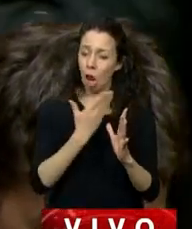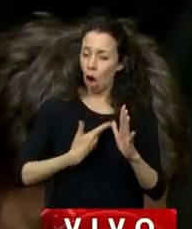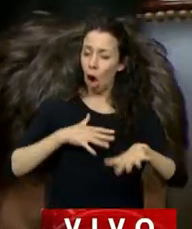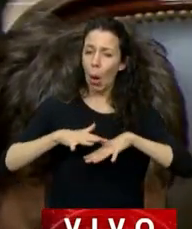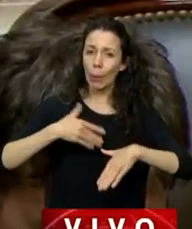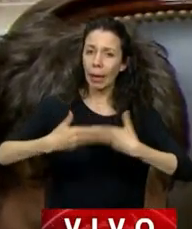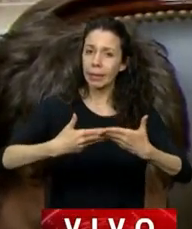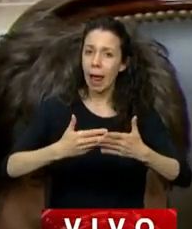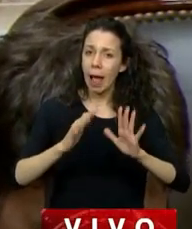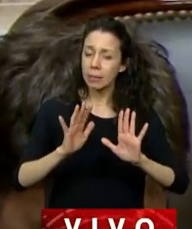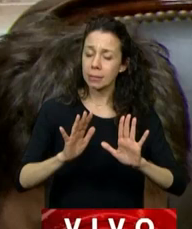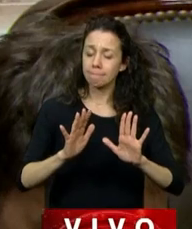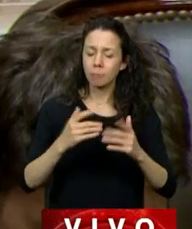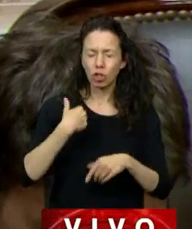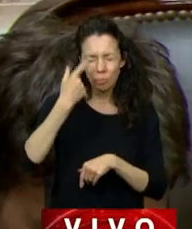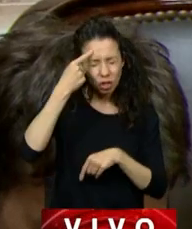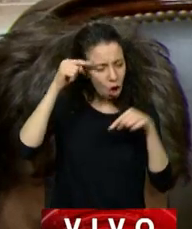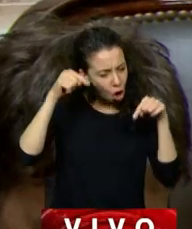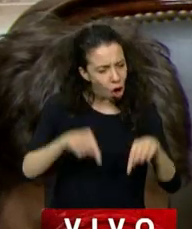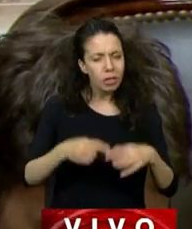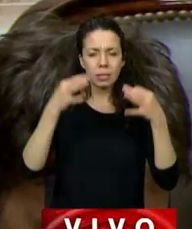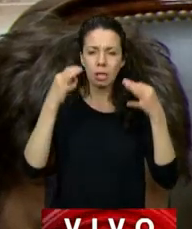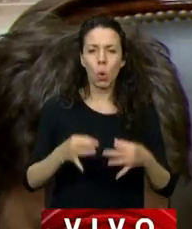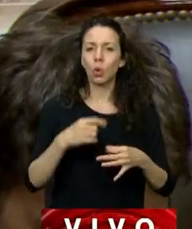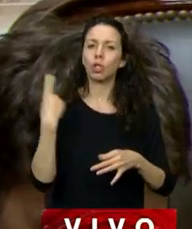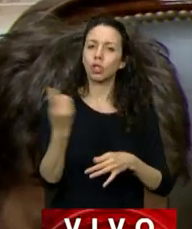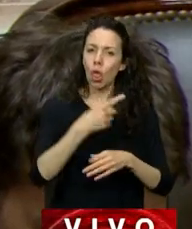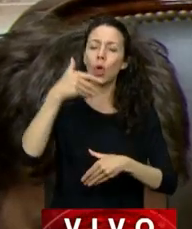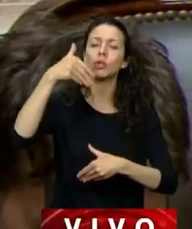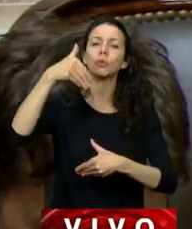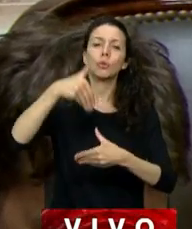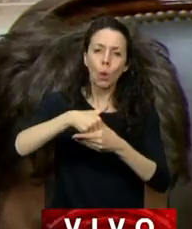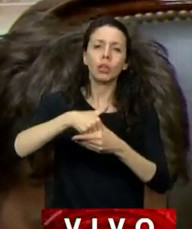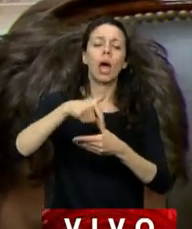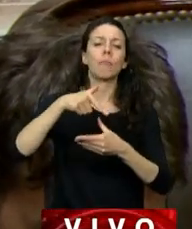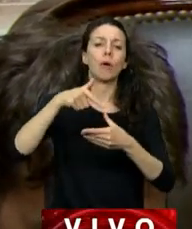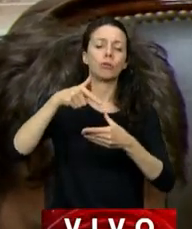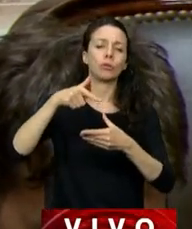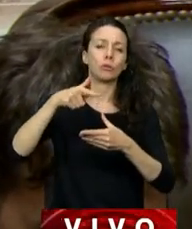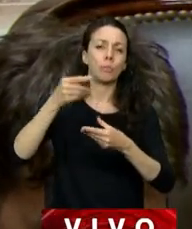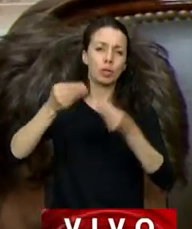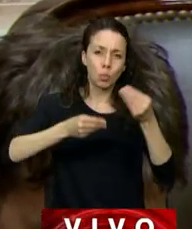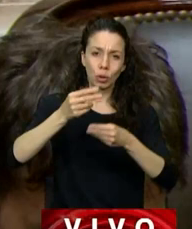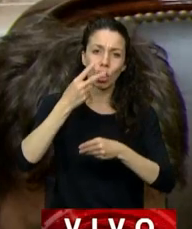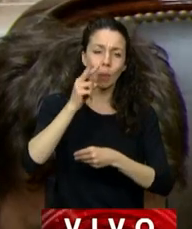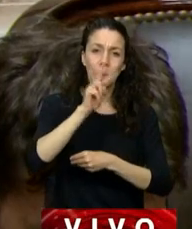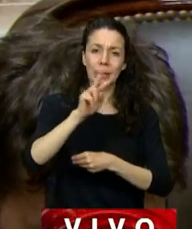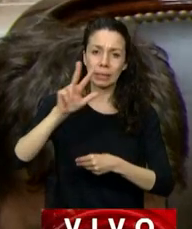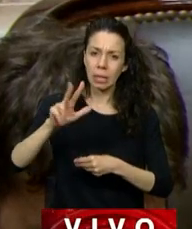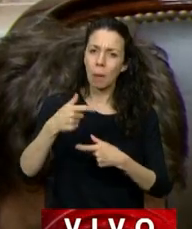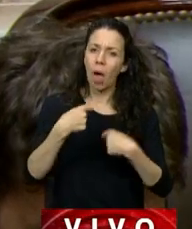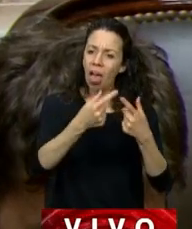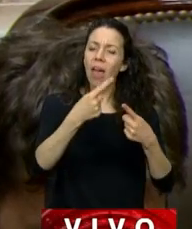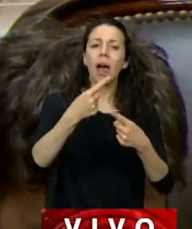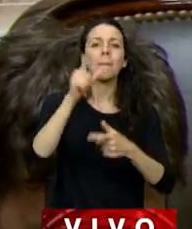estoy convencido que no va a ser así. Vamos a votar el presupuesto 2023. Vamos a dar a los gobernadores la herramienta